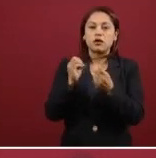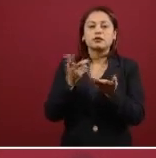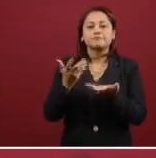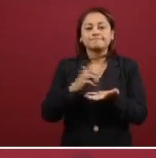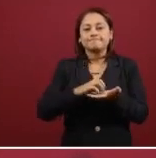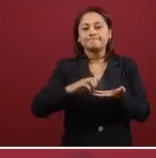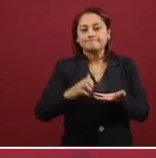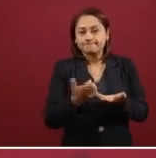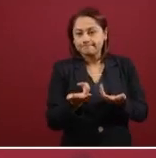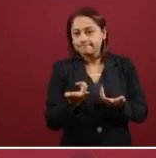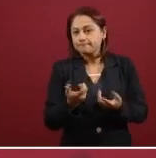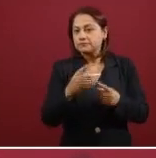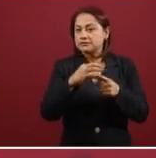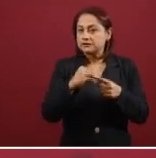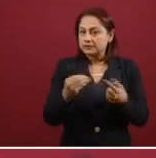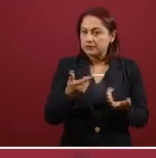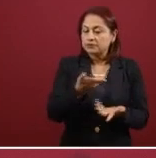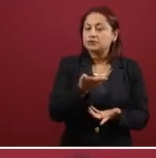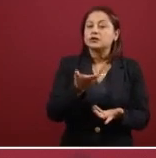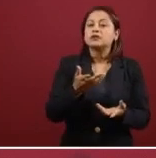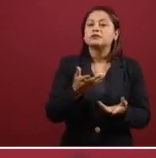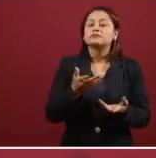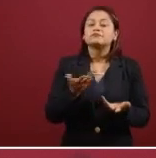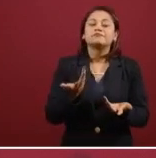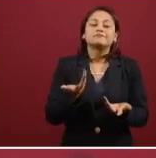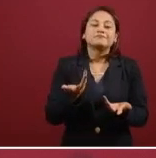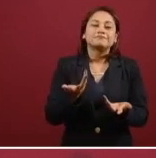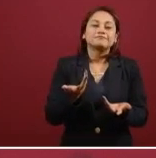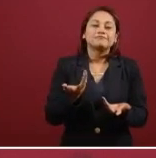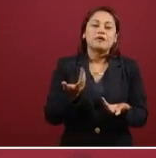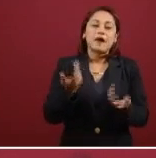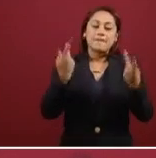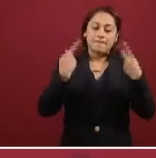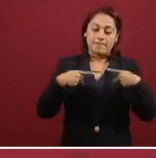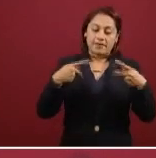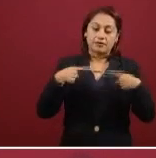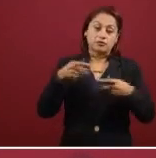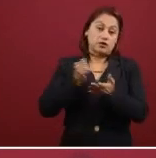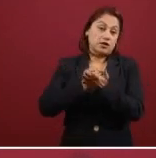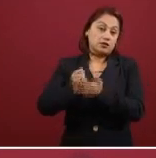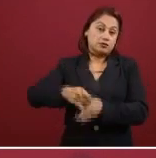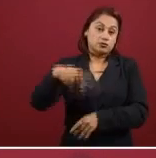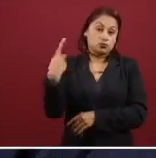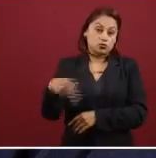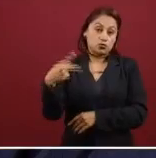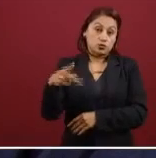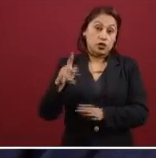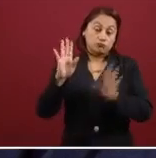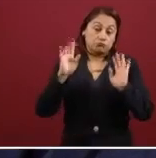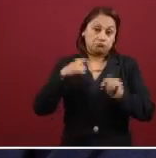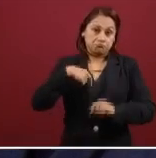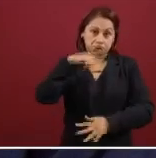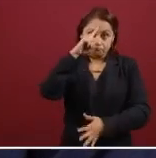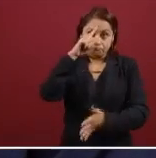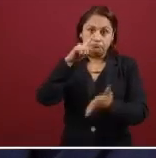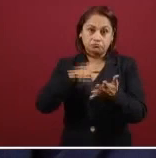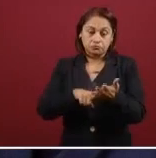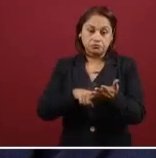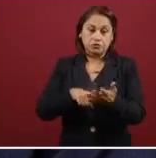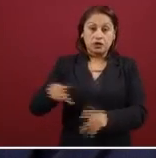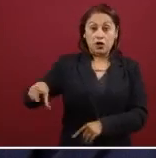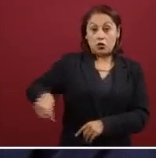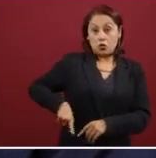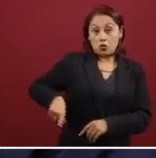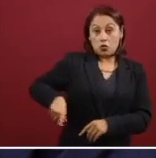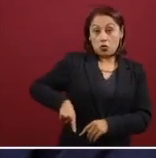es lo que desee la gente aportar, no para el gobierno,